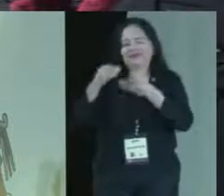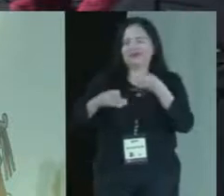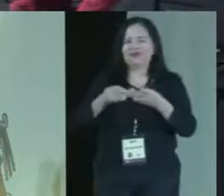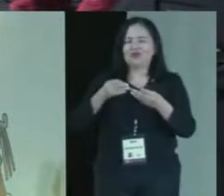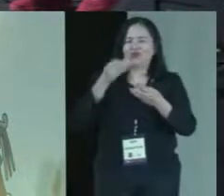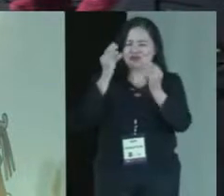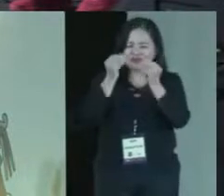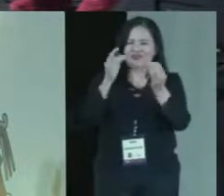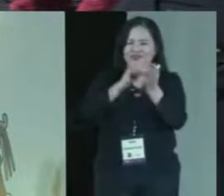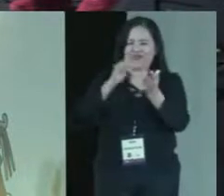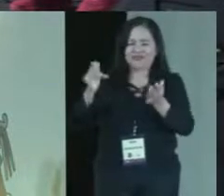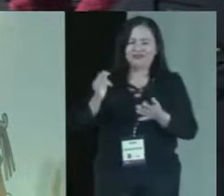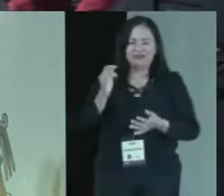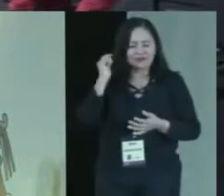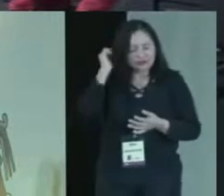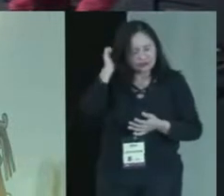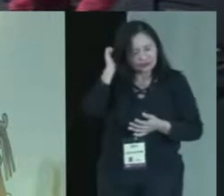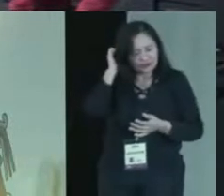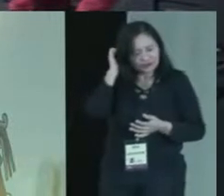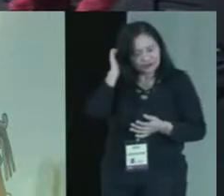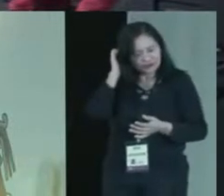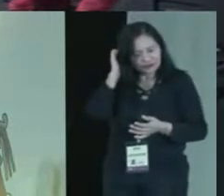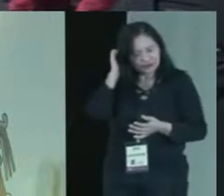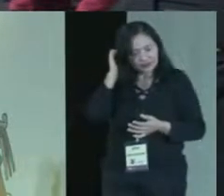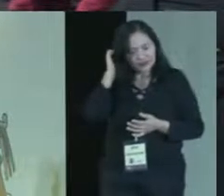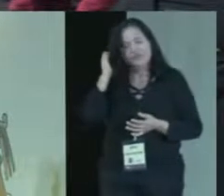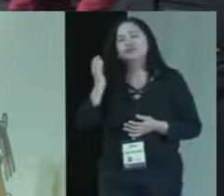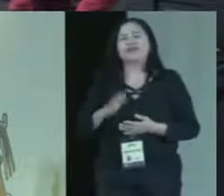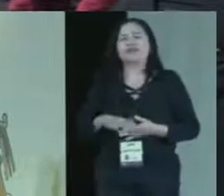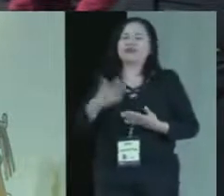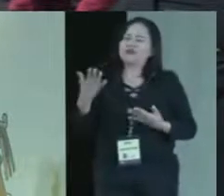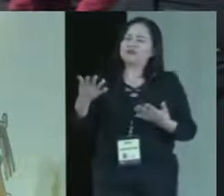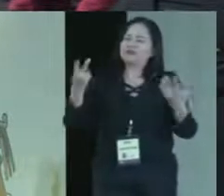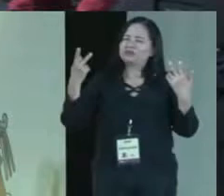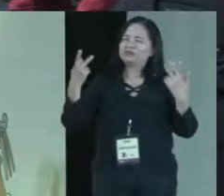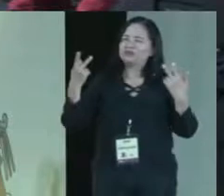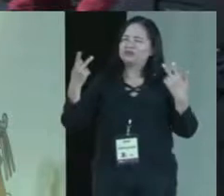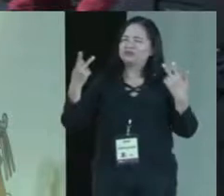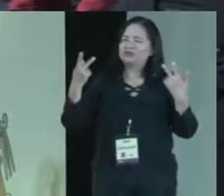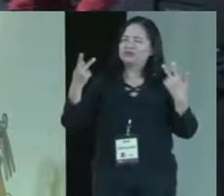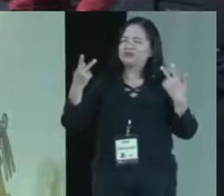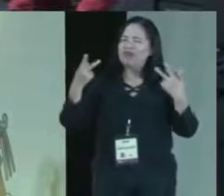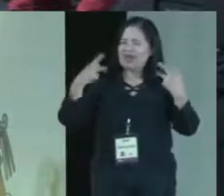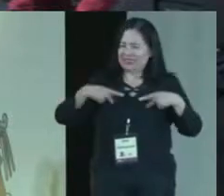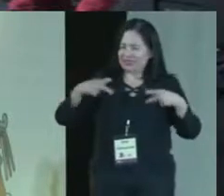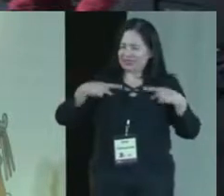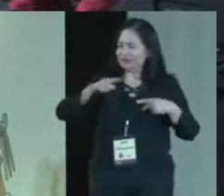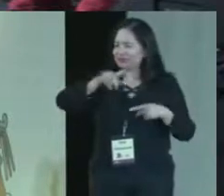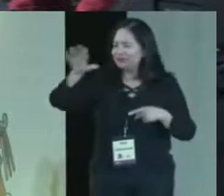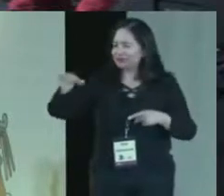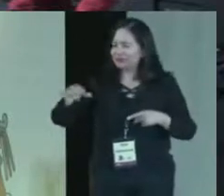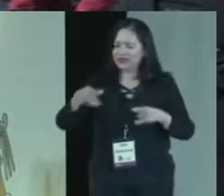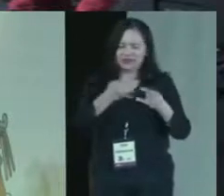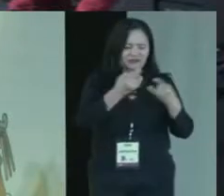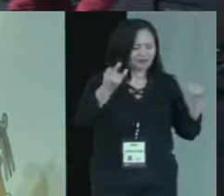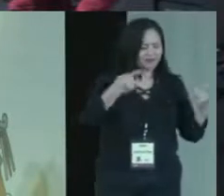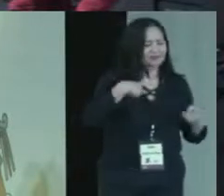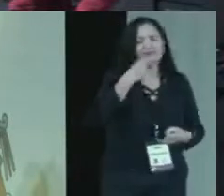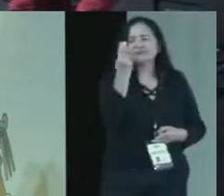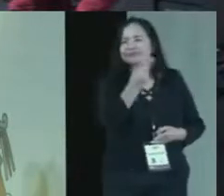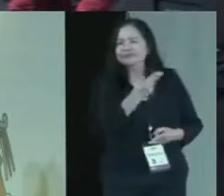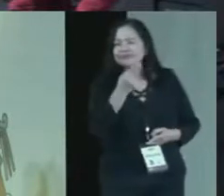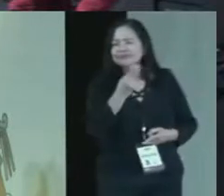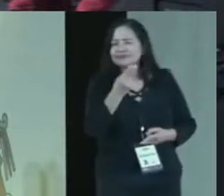aquí. Dicen, las personas necesitan historia, les ayuda a tener una idea de quiénes son.